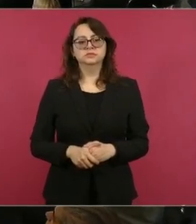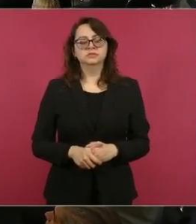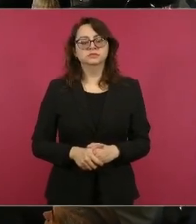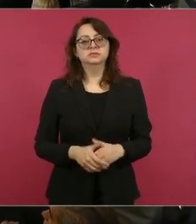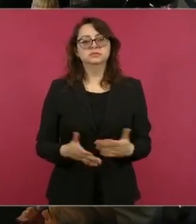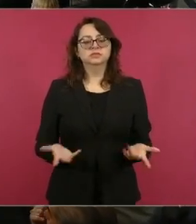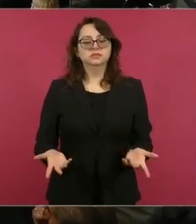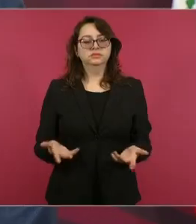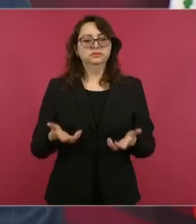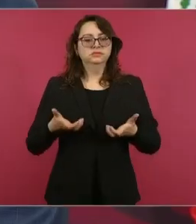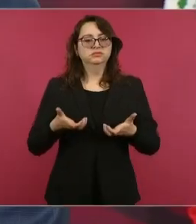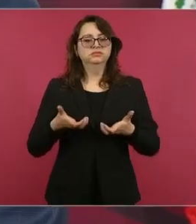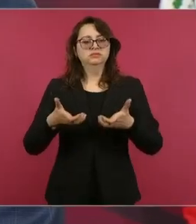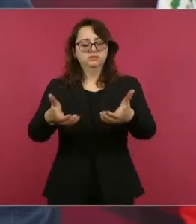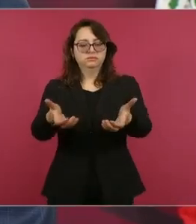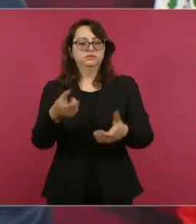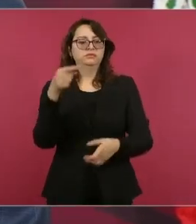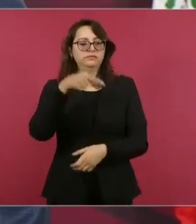Mazatlán a Durango,